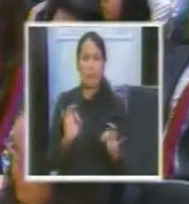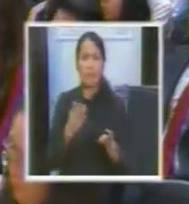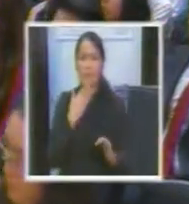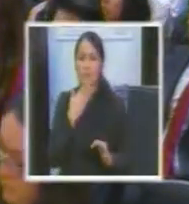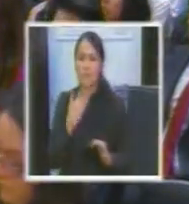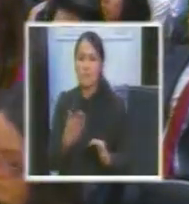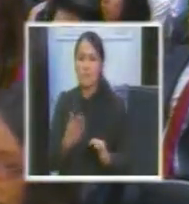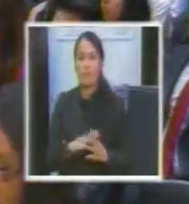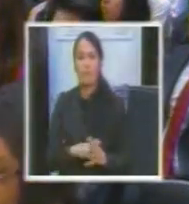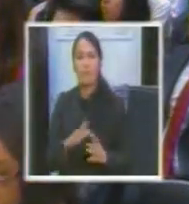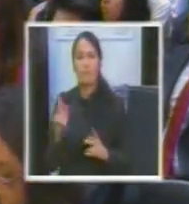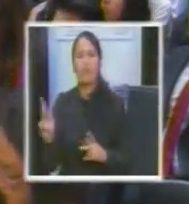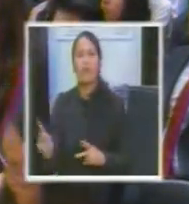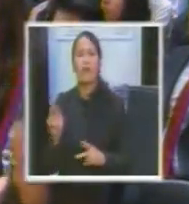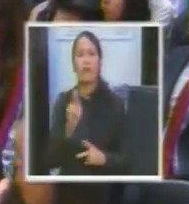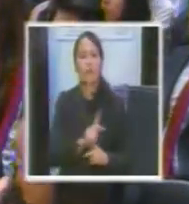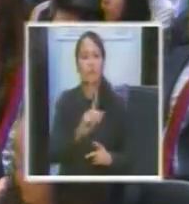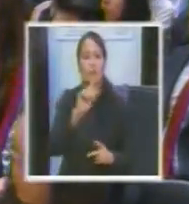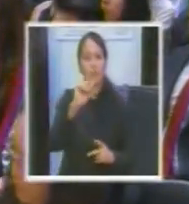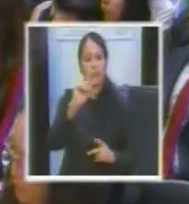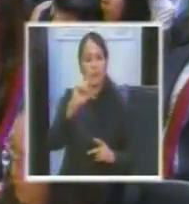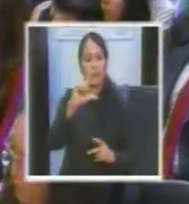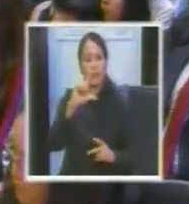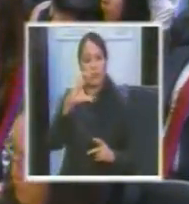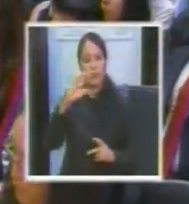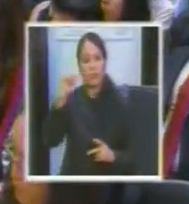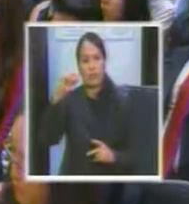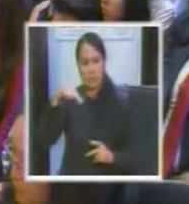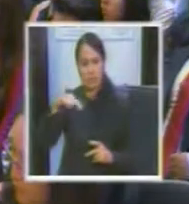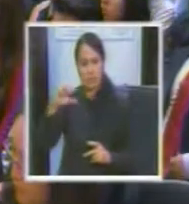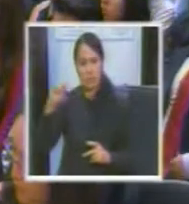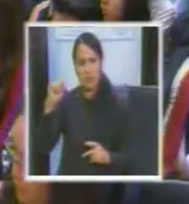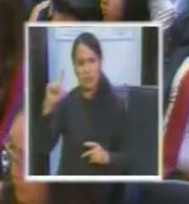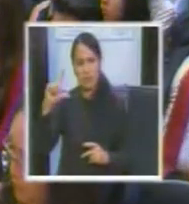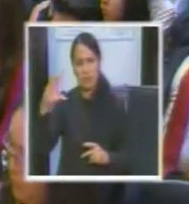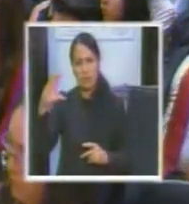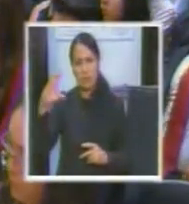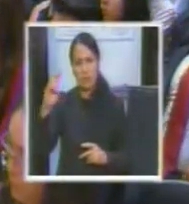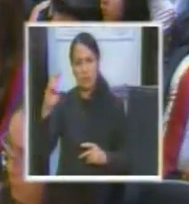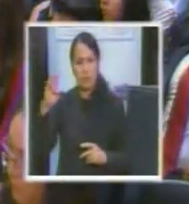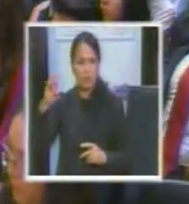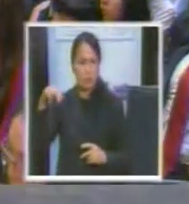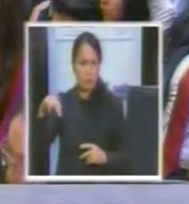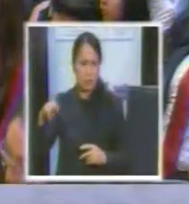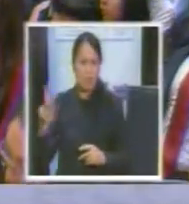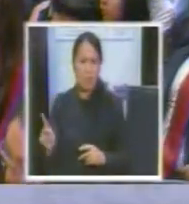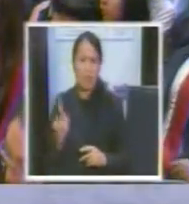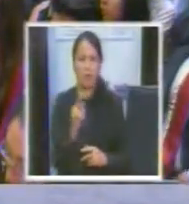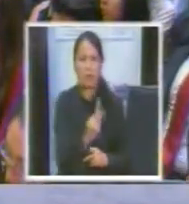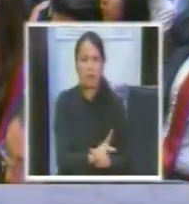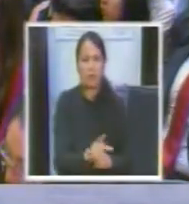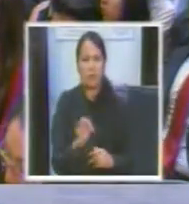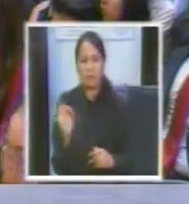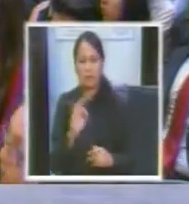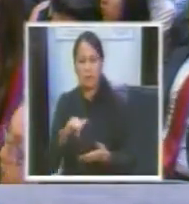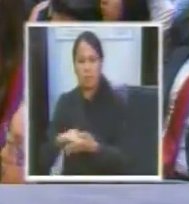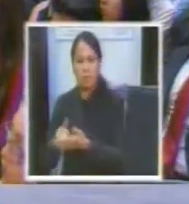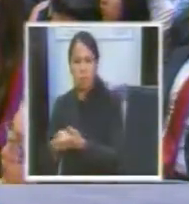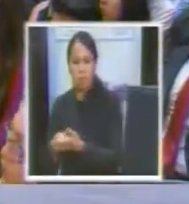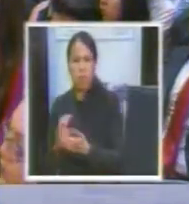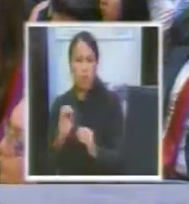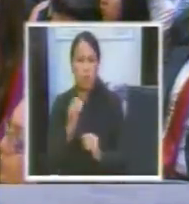fascinante equiparar al Telecán y al Telecue como si formaran una pareja simétrica, aunque uno sea gordo y otro